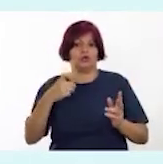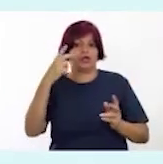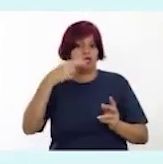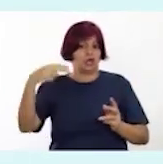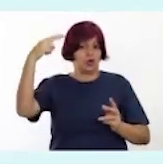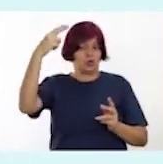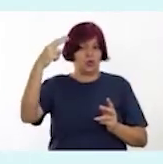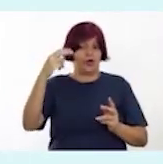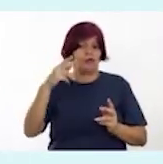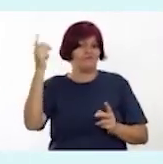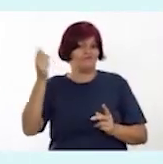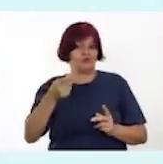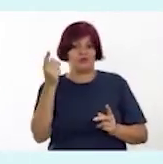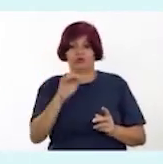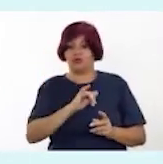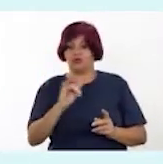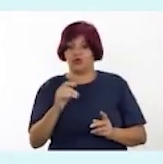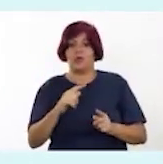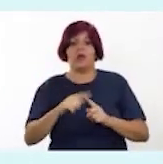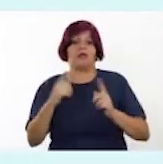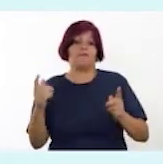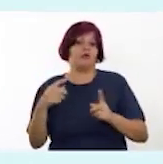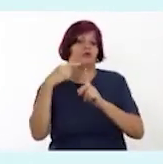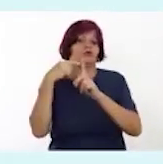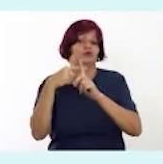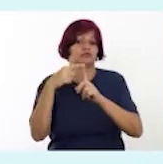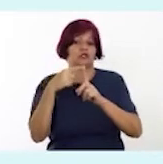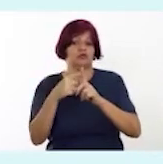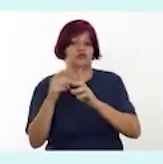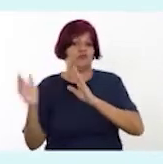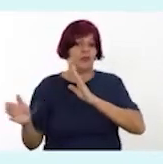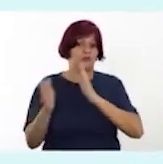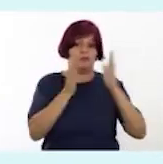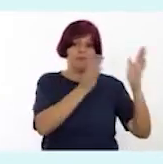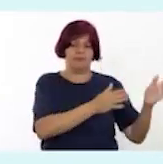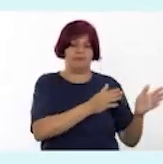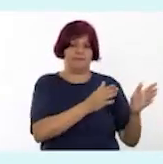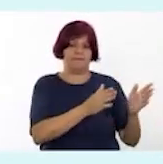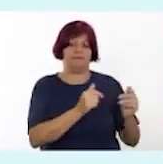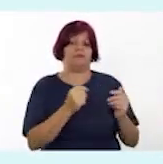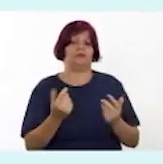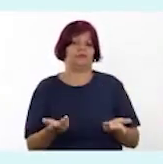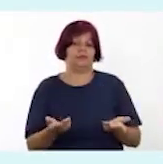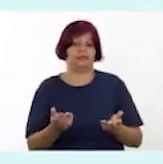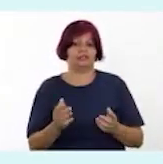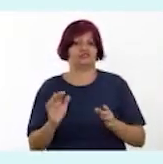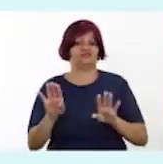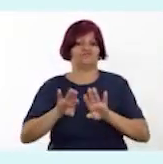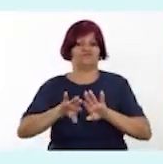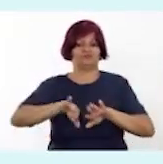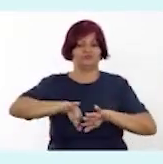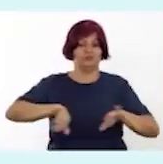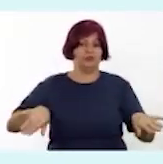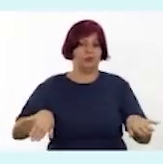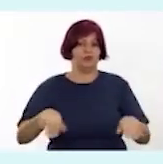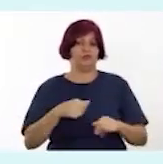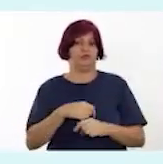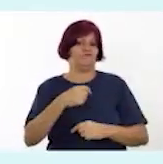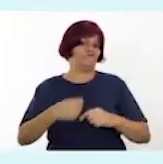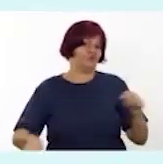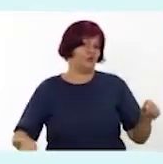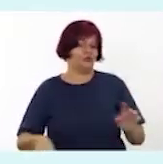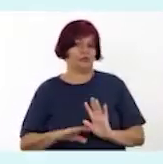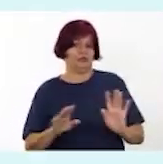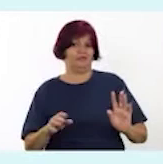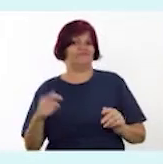4x cuadrado porque cuando se lo suma a ambos miembros, evidentemente son opuestos y